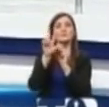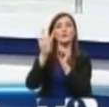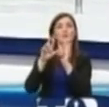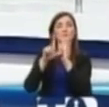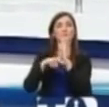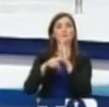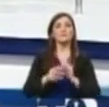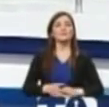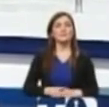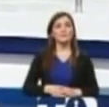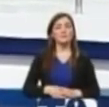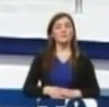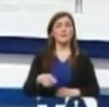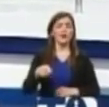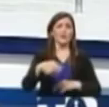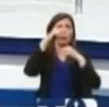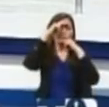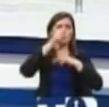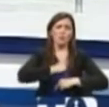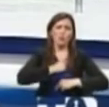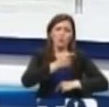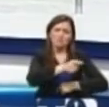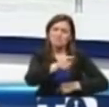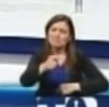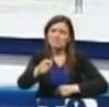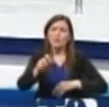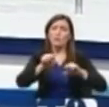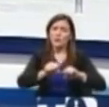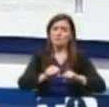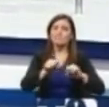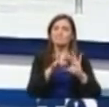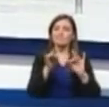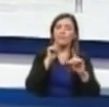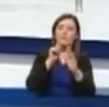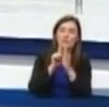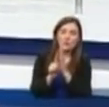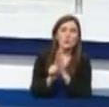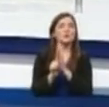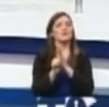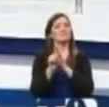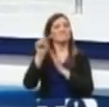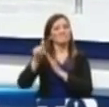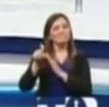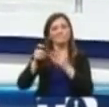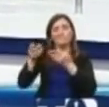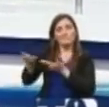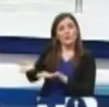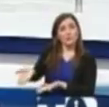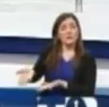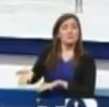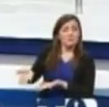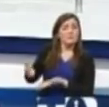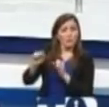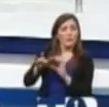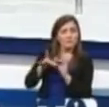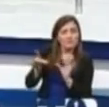8:34. Les recordamos que este es su segmento. Usted nos puede escribir contándonos las necesidades, las denuncias, los problemas que hay en su barrio. Ahí está el correo en